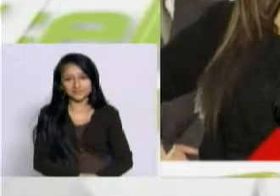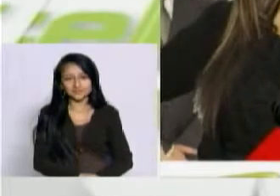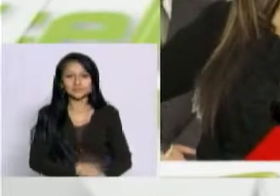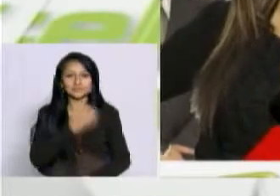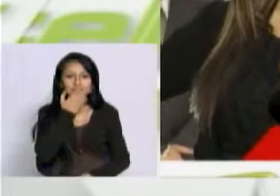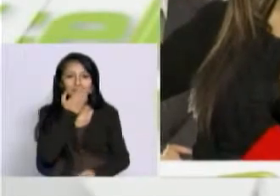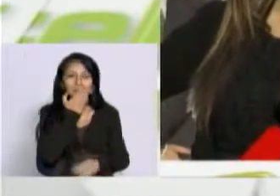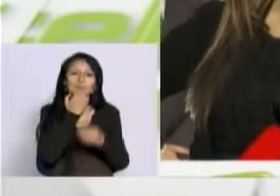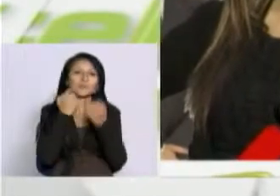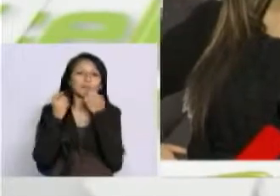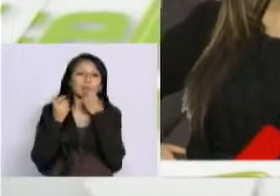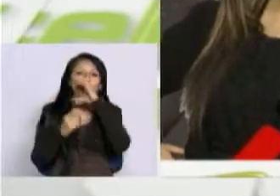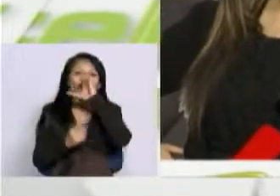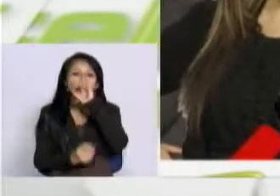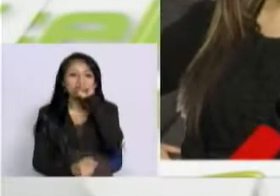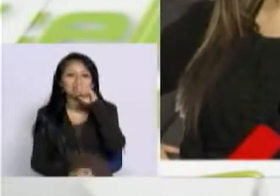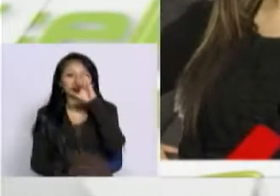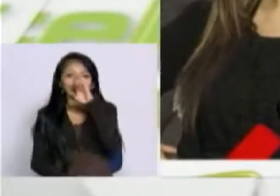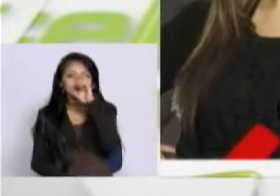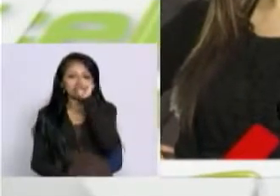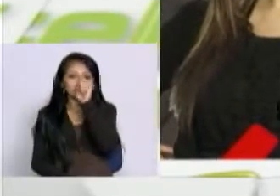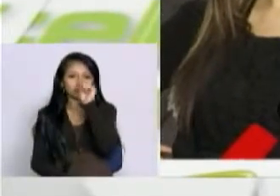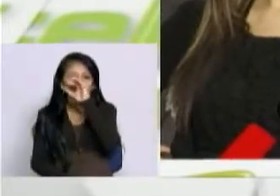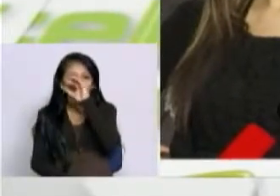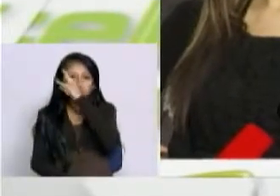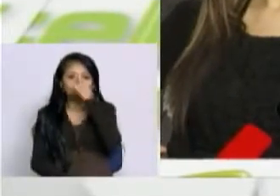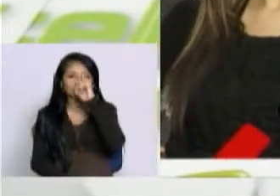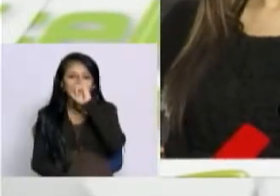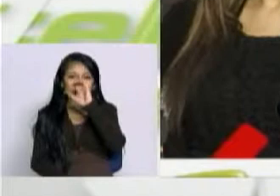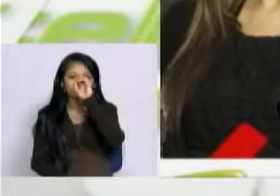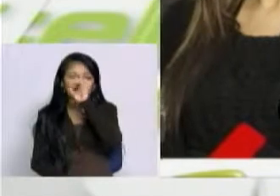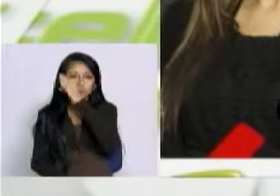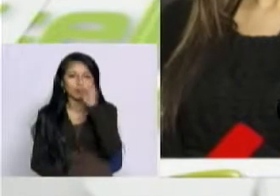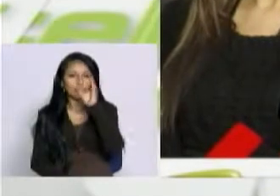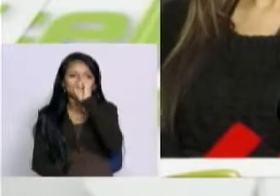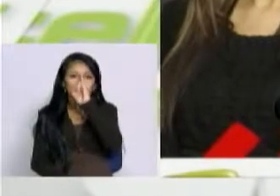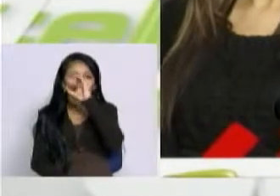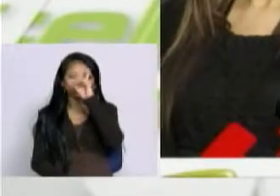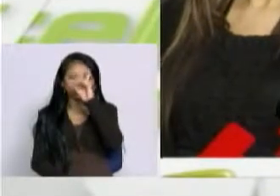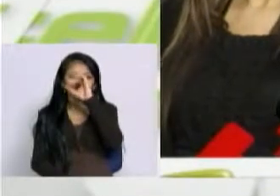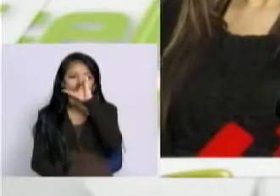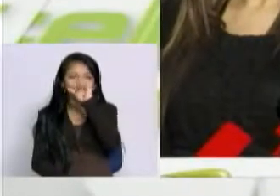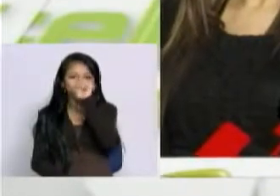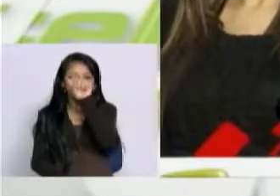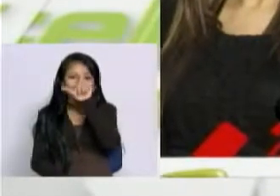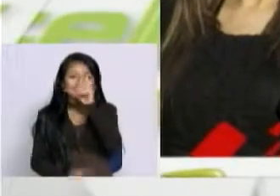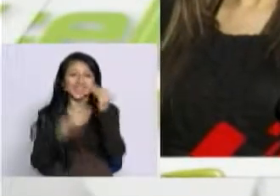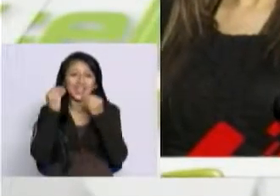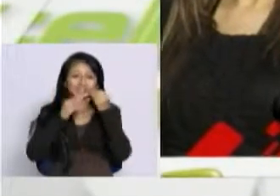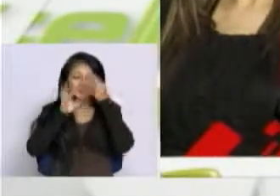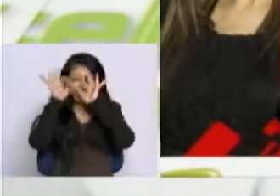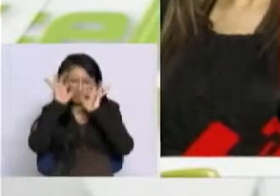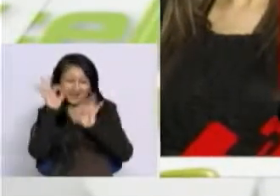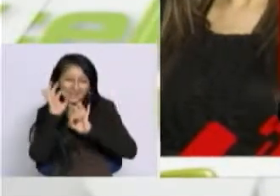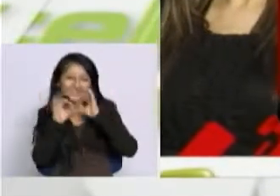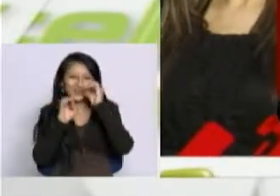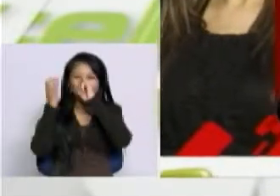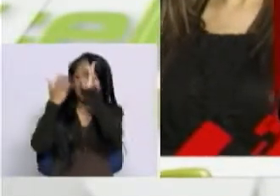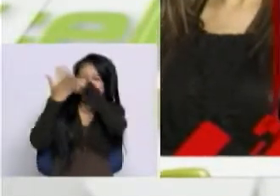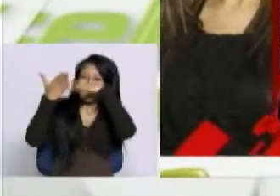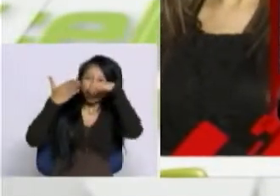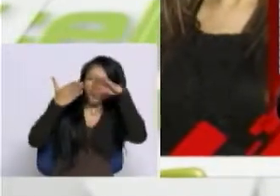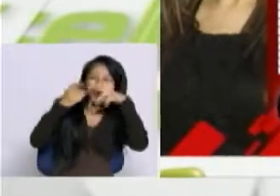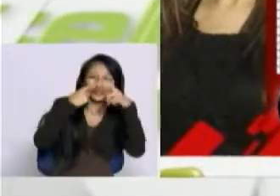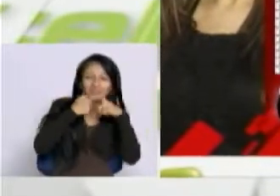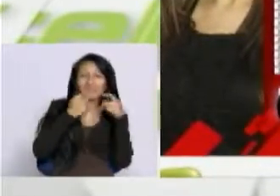El programa Espacio Ideal, dedicado a la manualidad y la pintura decorativa, de manera fácil y creativa, contiene tips y consejos prácticos para